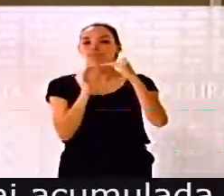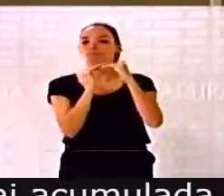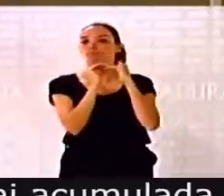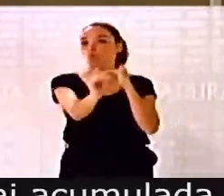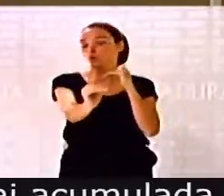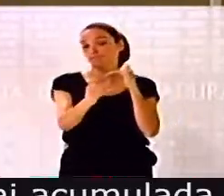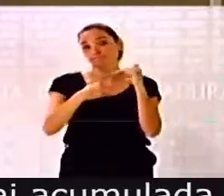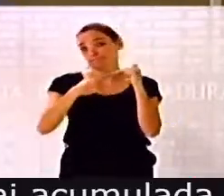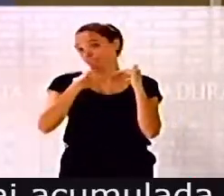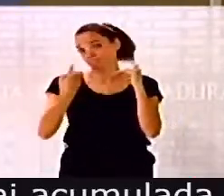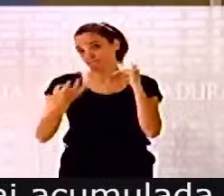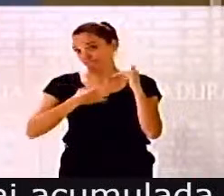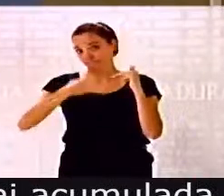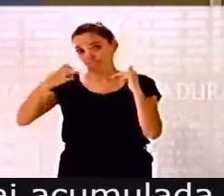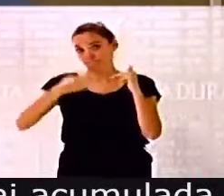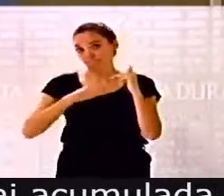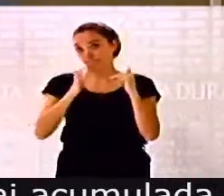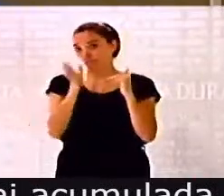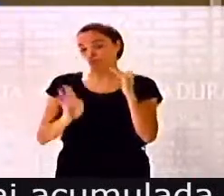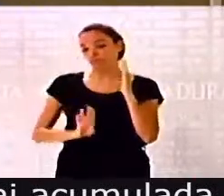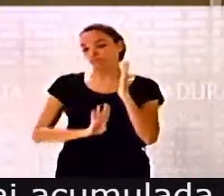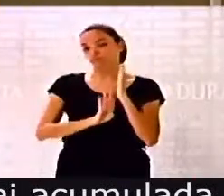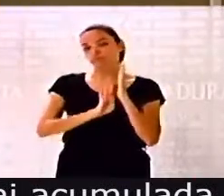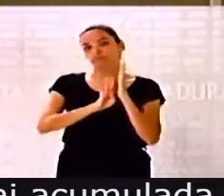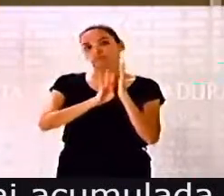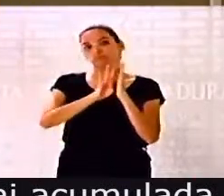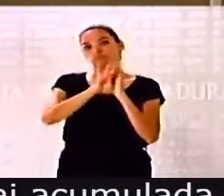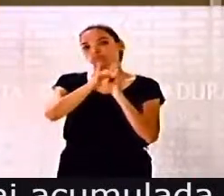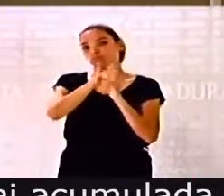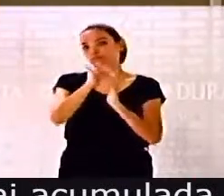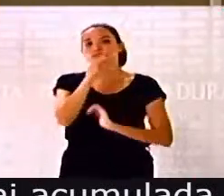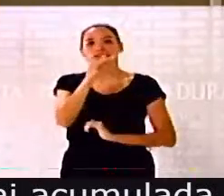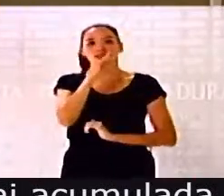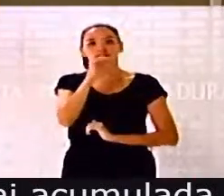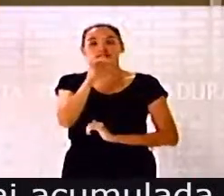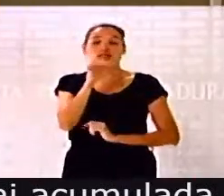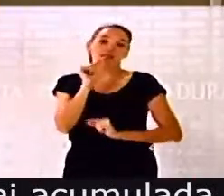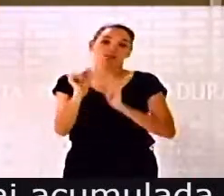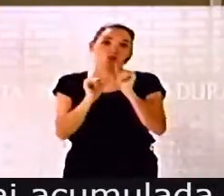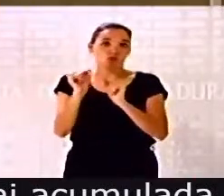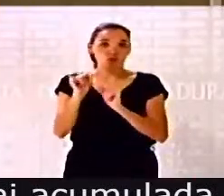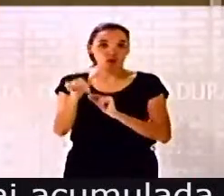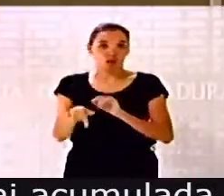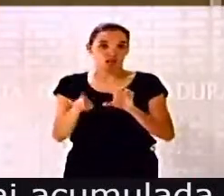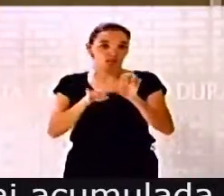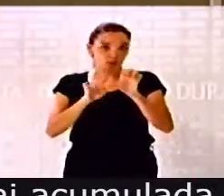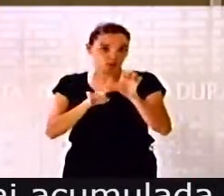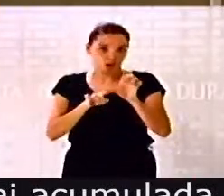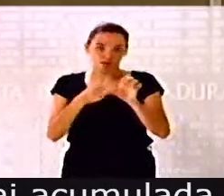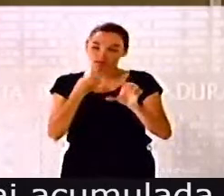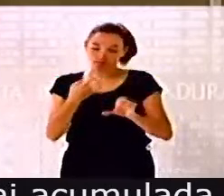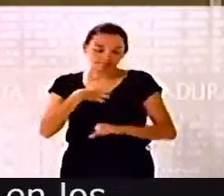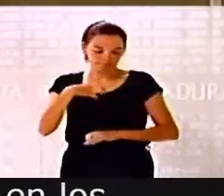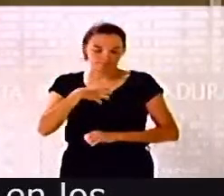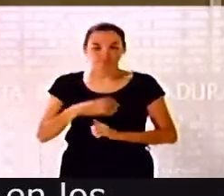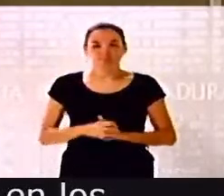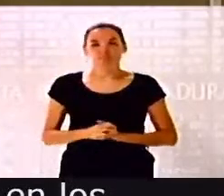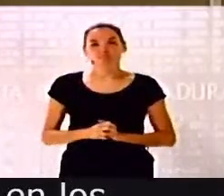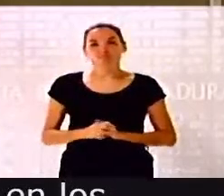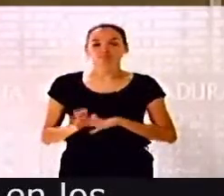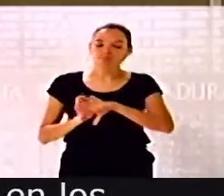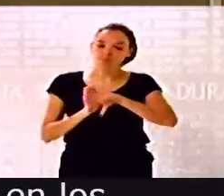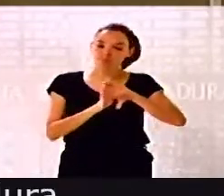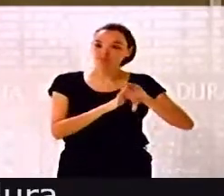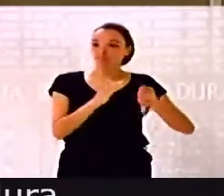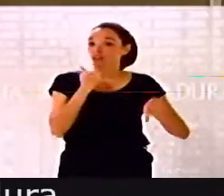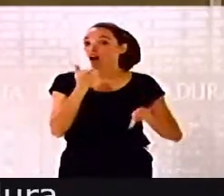estabilización de la curva en el número de contagios en la Comunidad Autónoma de Extremadura. Como aspecto positivo,